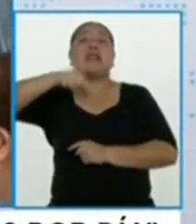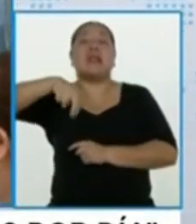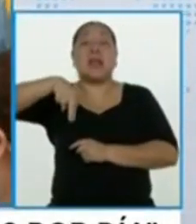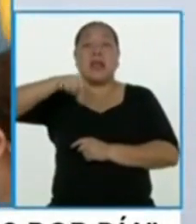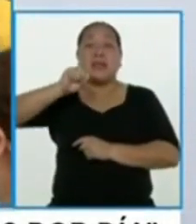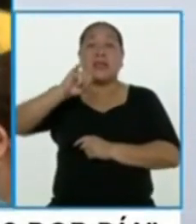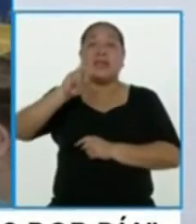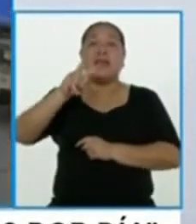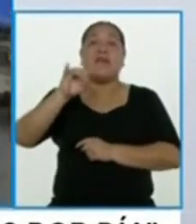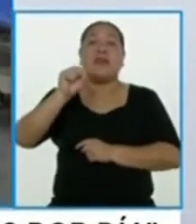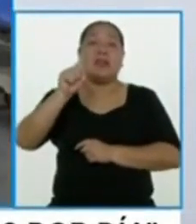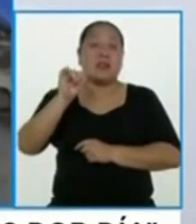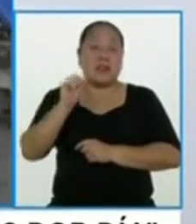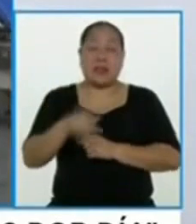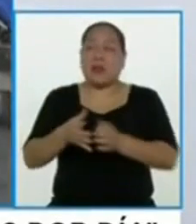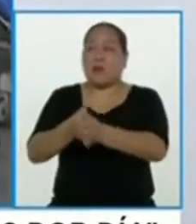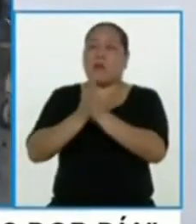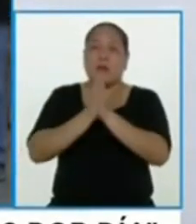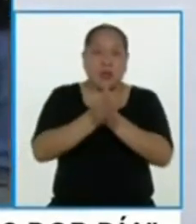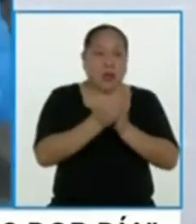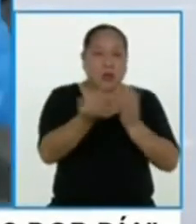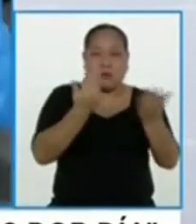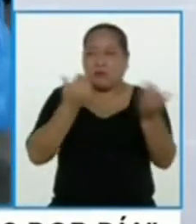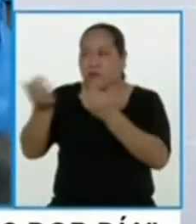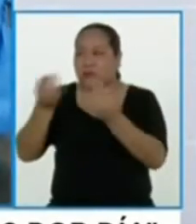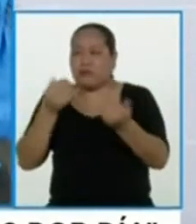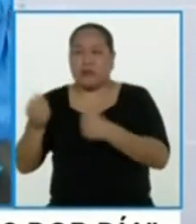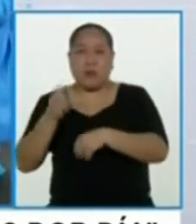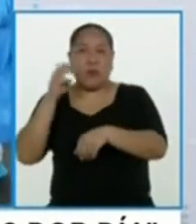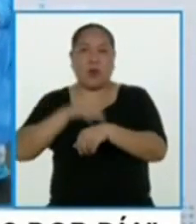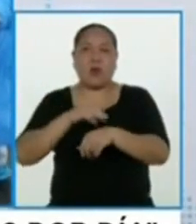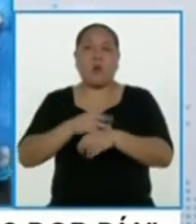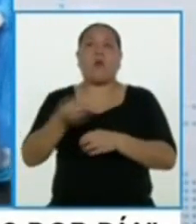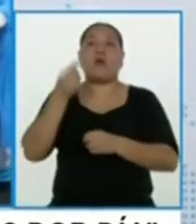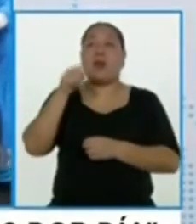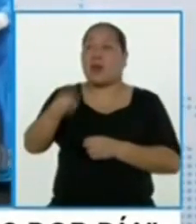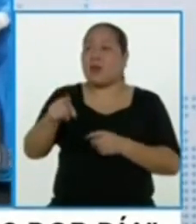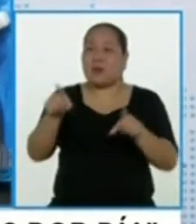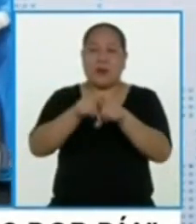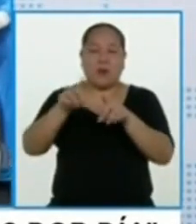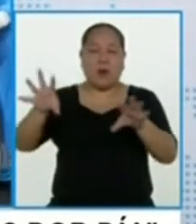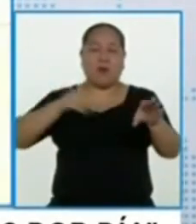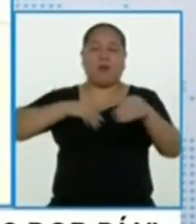están solicitando la presencia de médicos, que evidentemente no llega porque ellos también han caído.